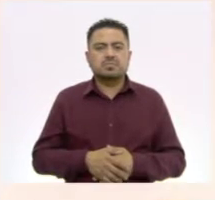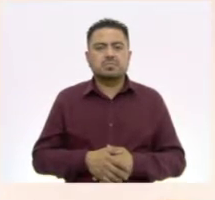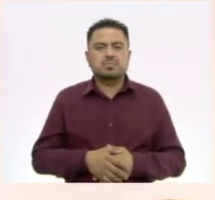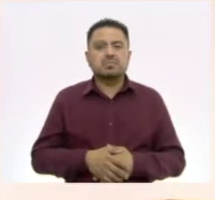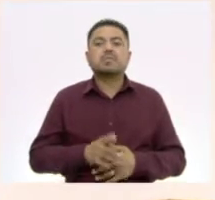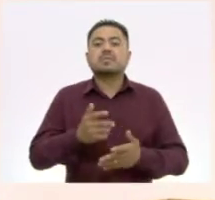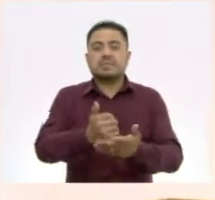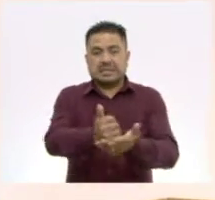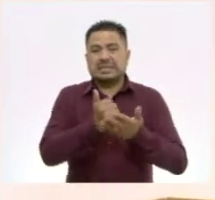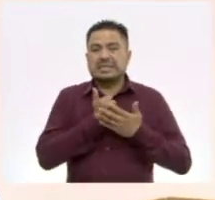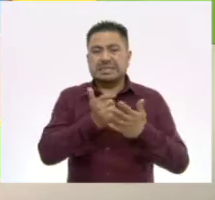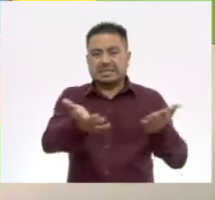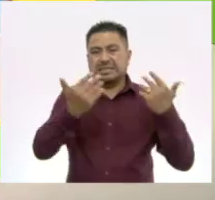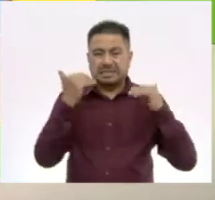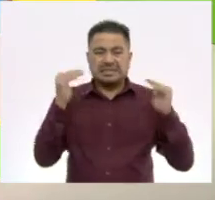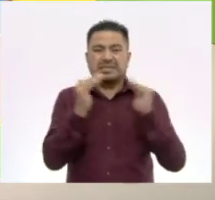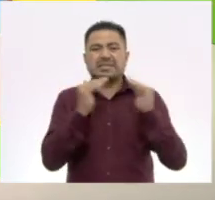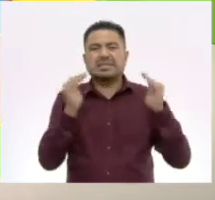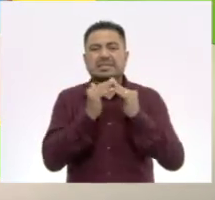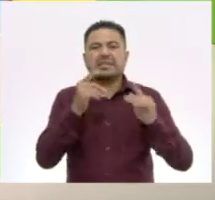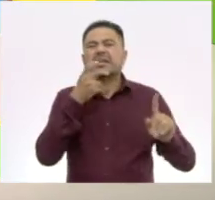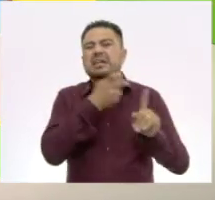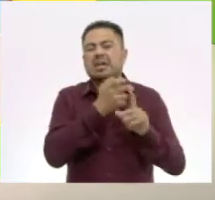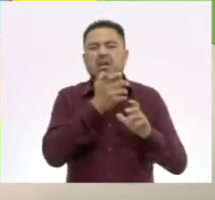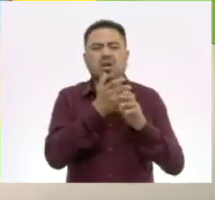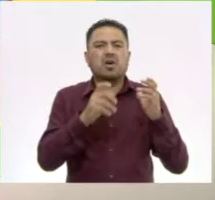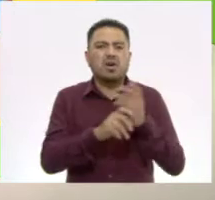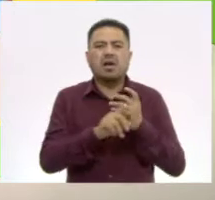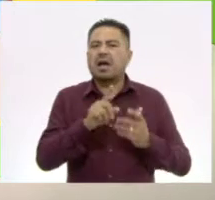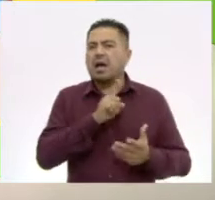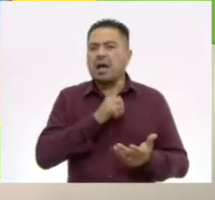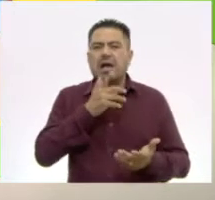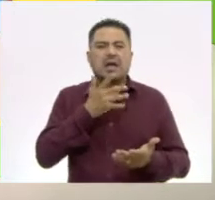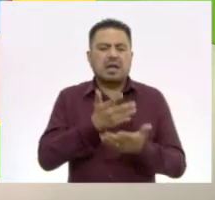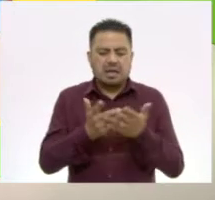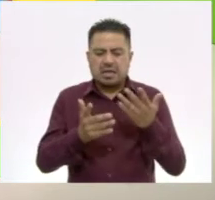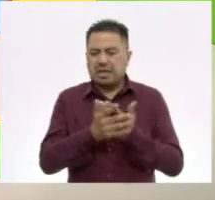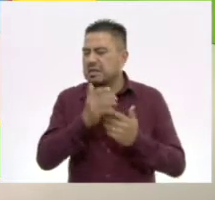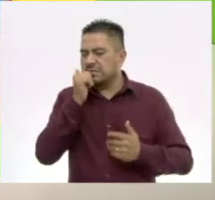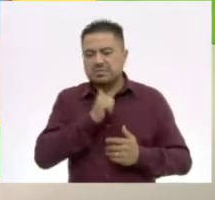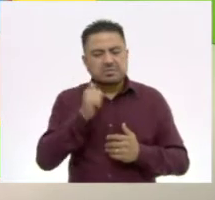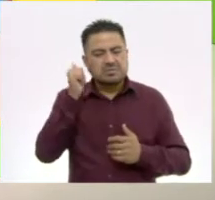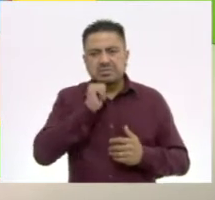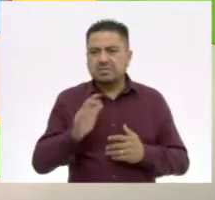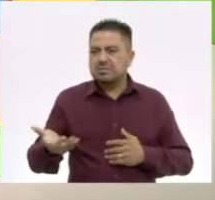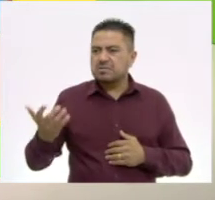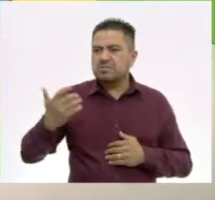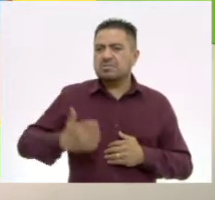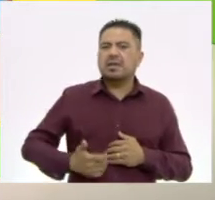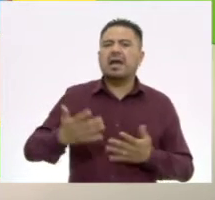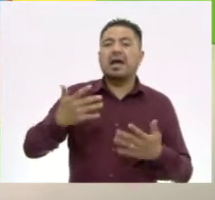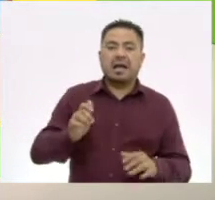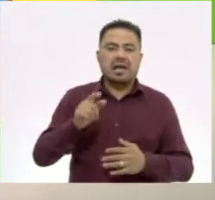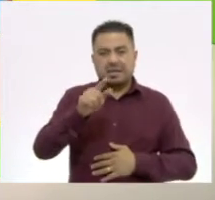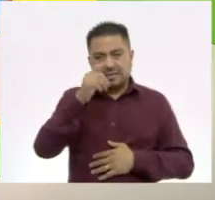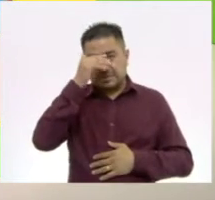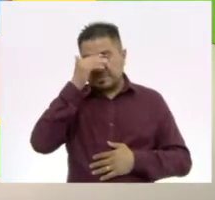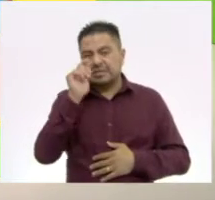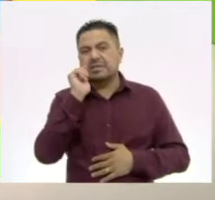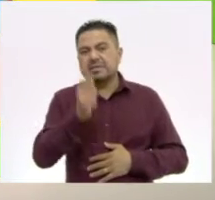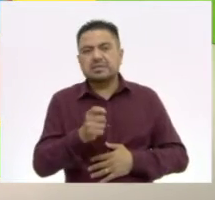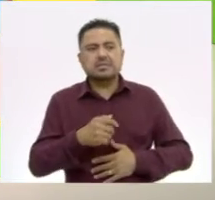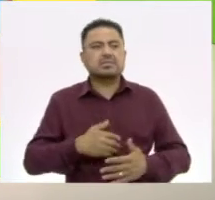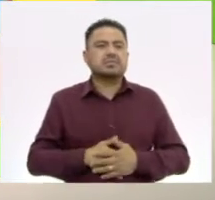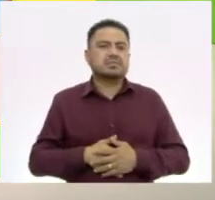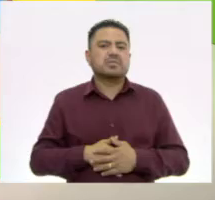me ayudan allí en casa ese objeto lo tenemos a la mano todo el tiempo verdad ya saben qué es